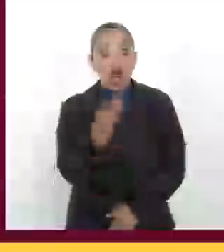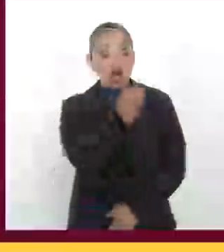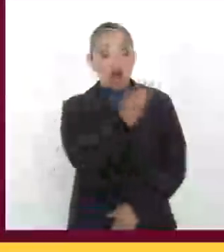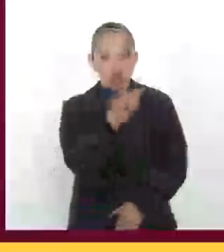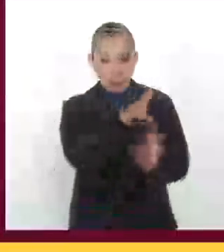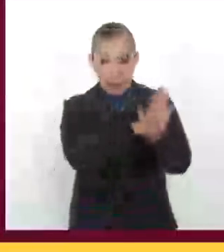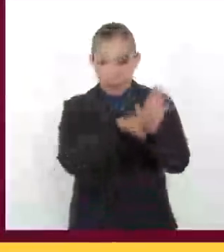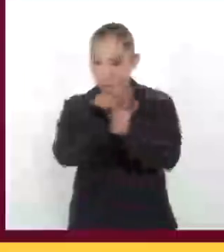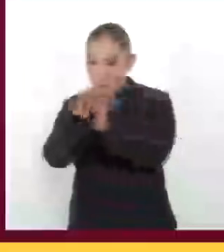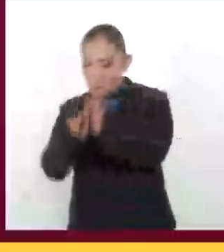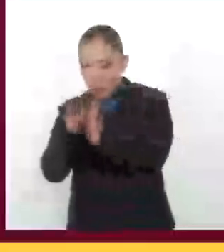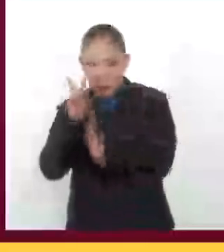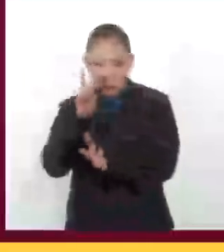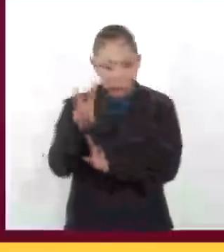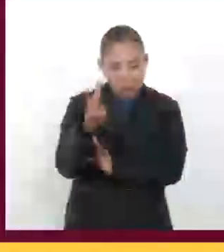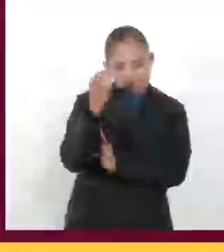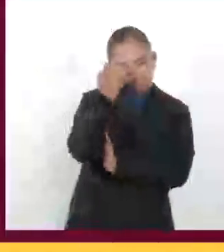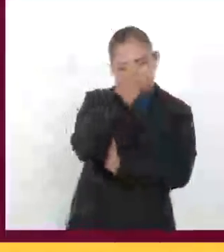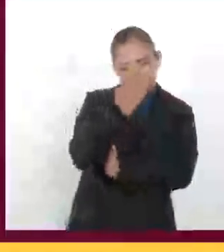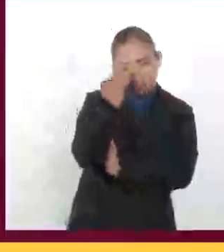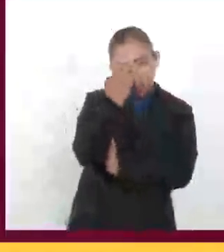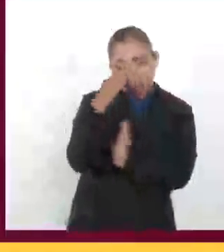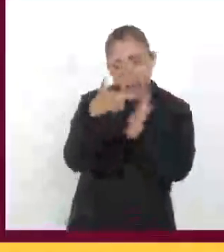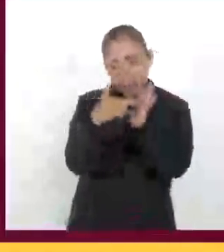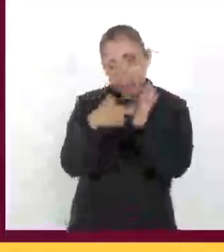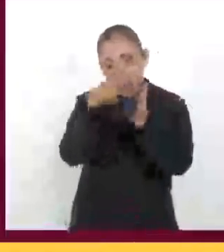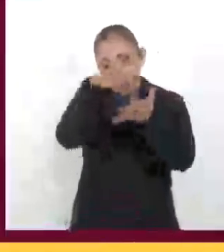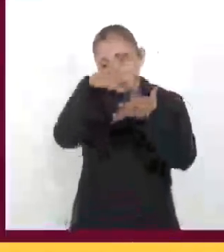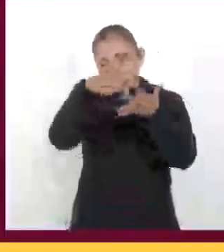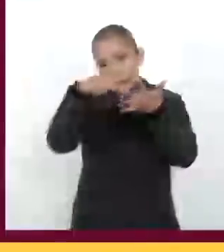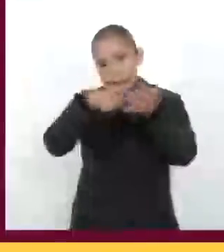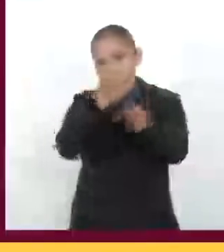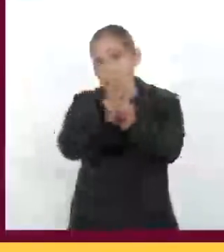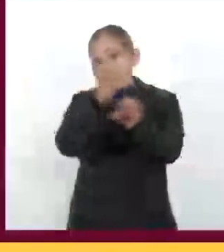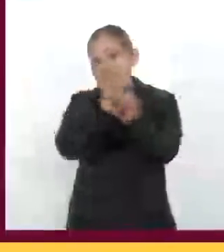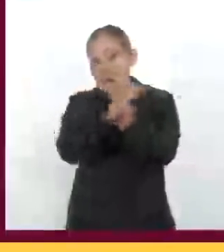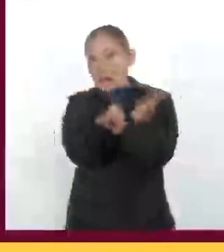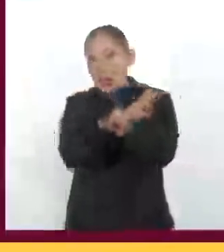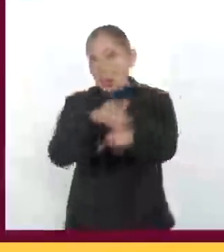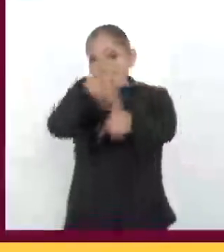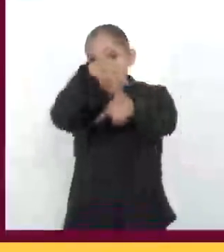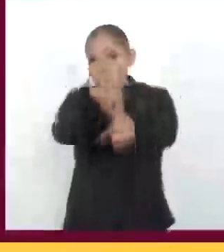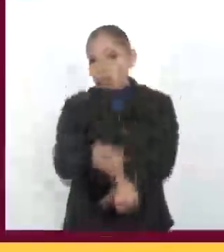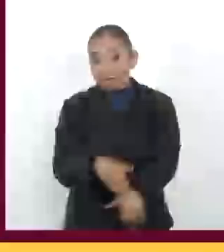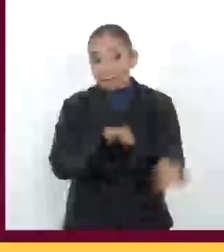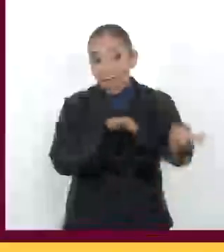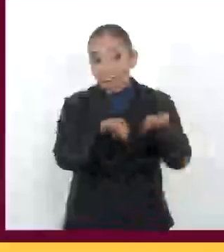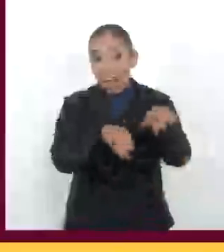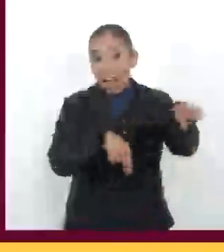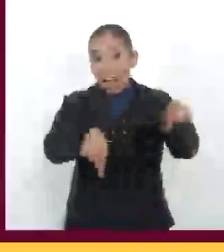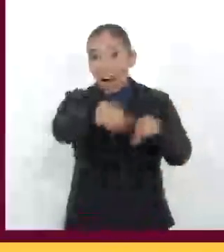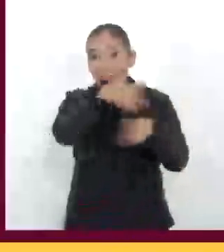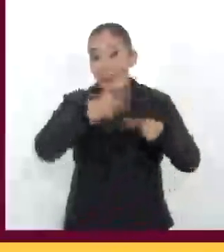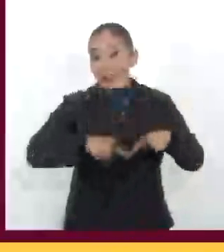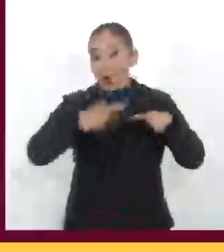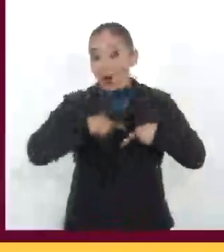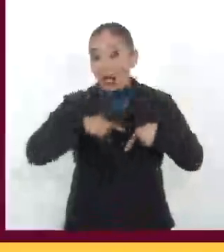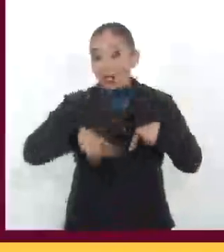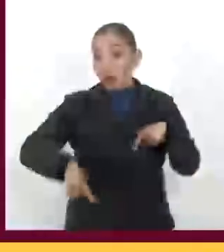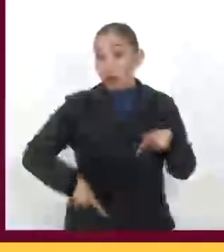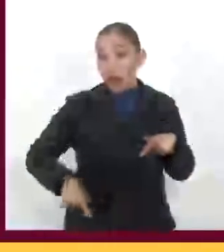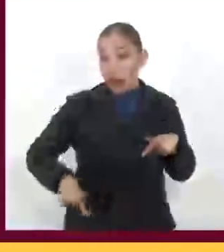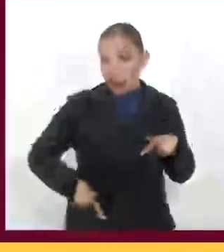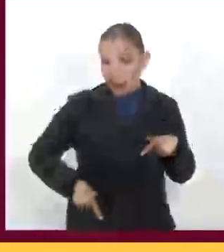En los 2 videos anteriores han revisado algunos principios éticos que deben de guiar la actuación de las y los